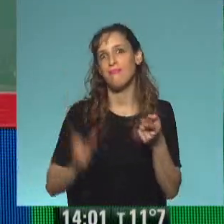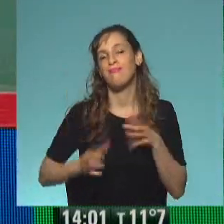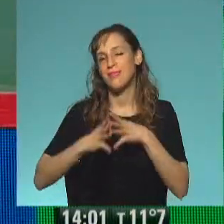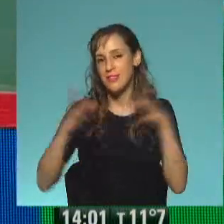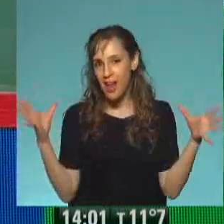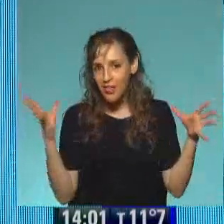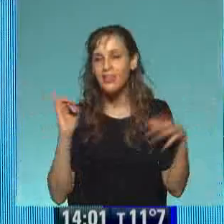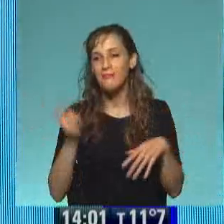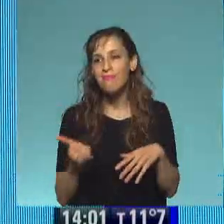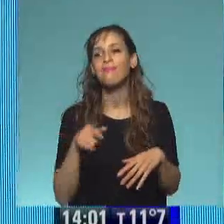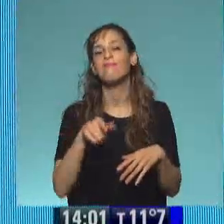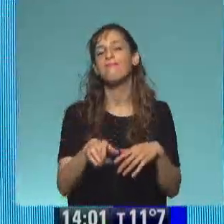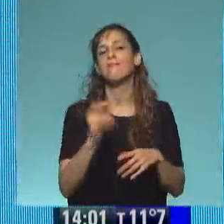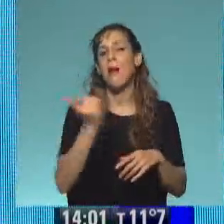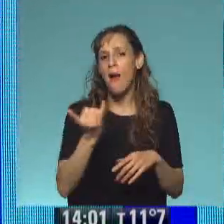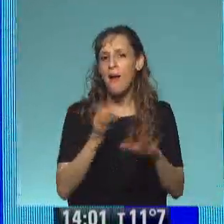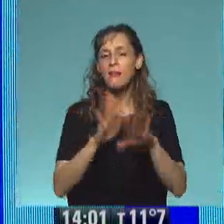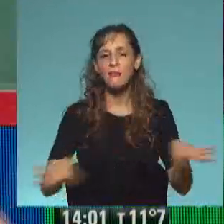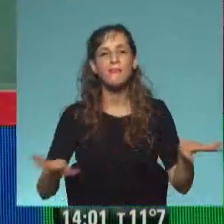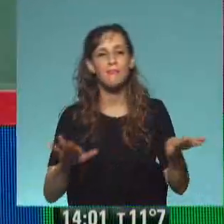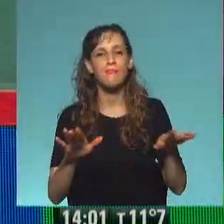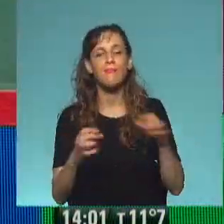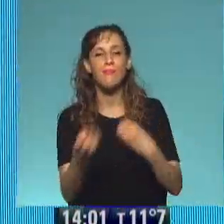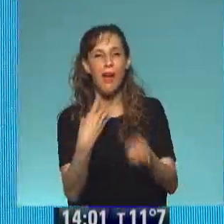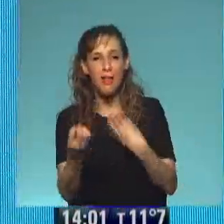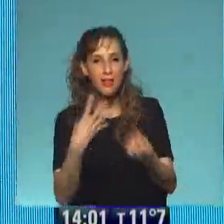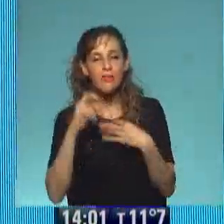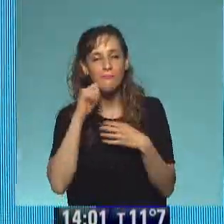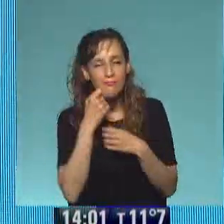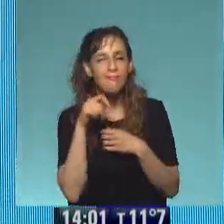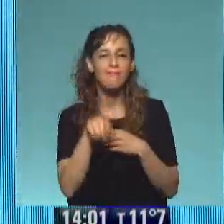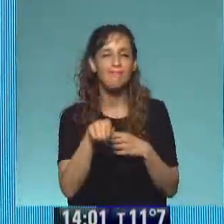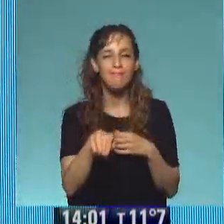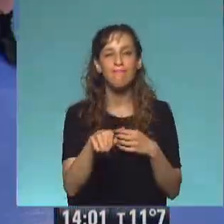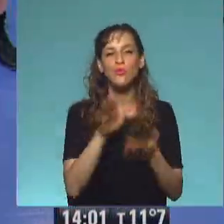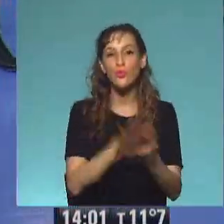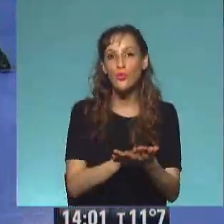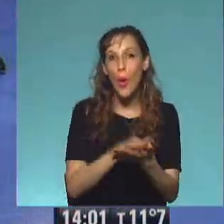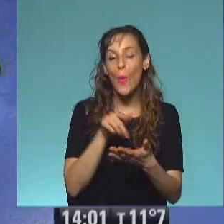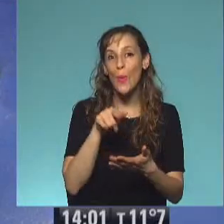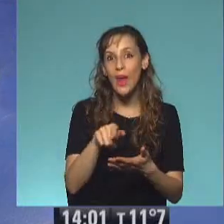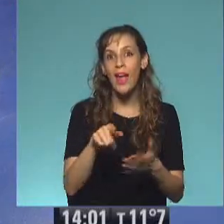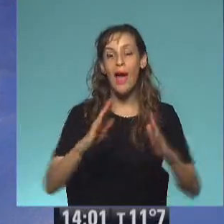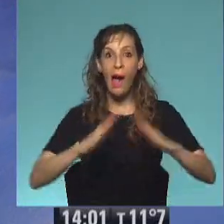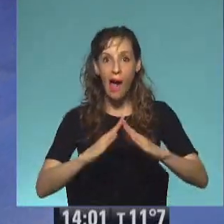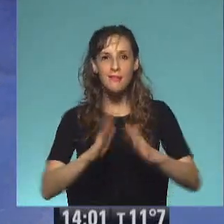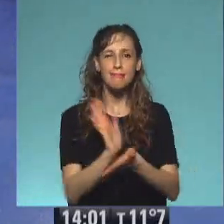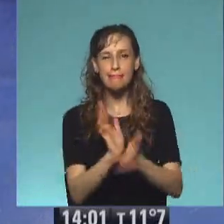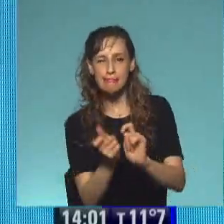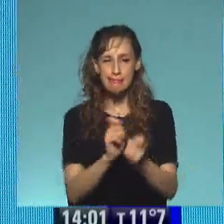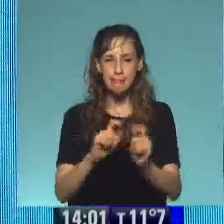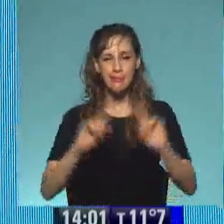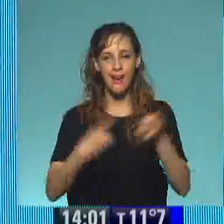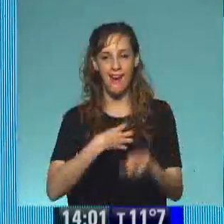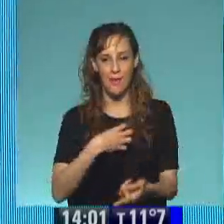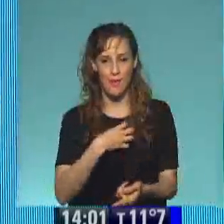galaxia. Nos están llegando algunos mensajes hermosos. Sí. Que nos cuentan que la casa se está transformando en un aula. Que